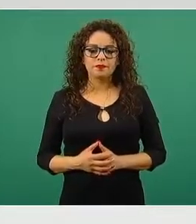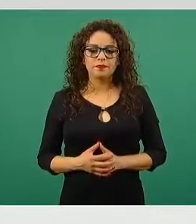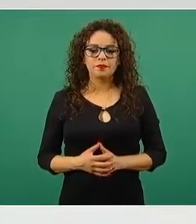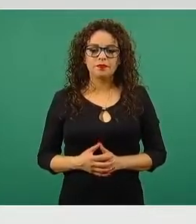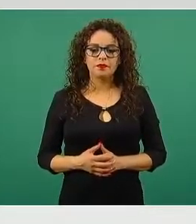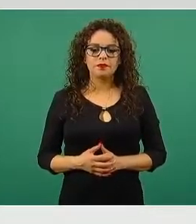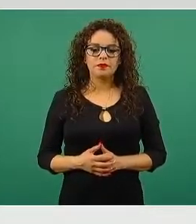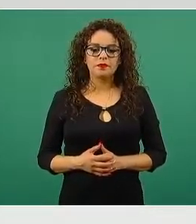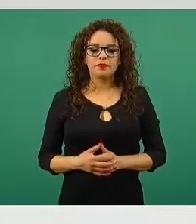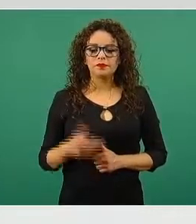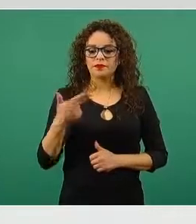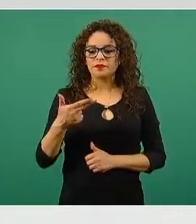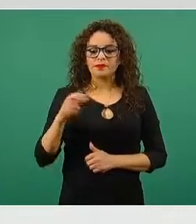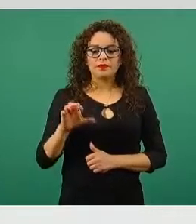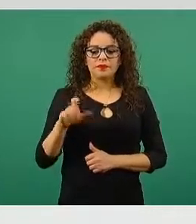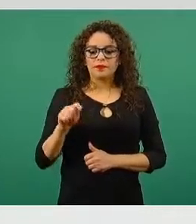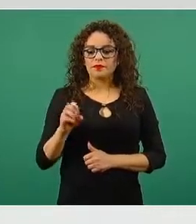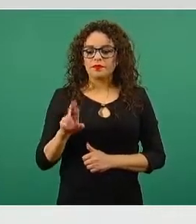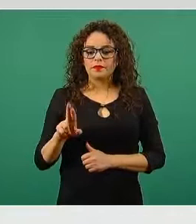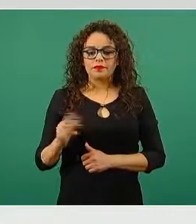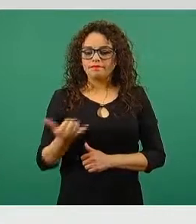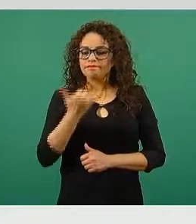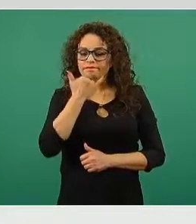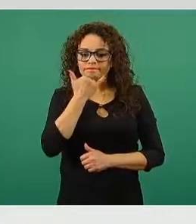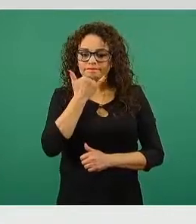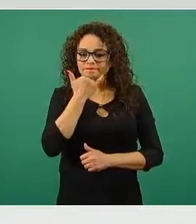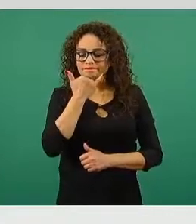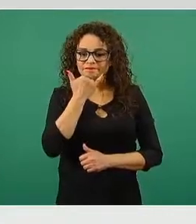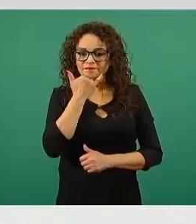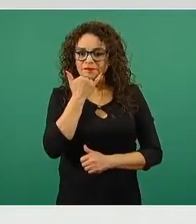Perdón, Héctor,